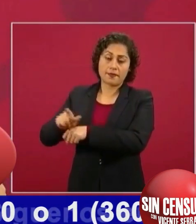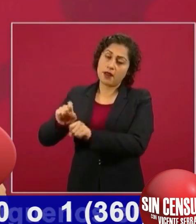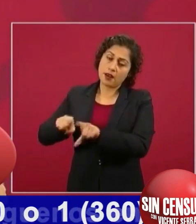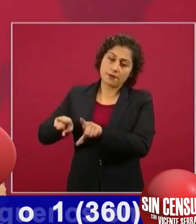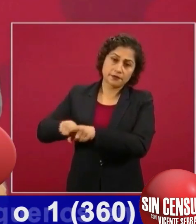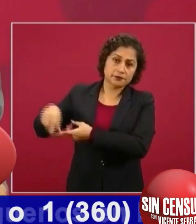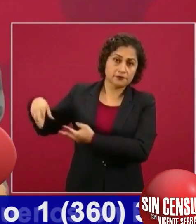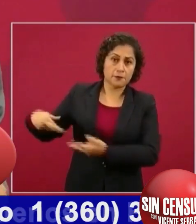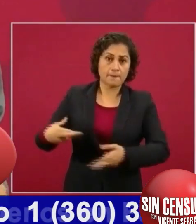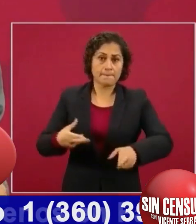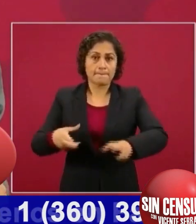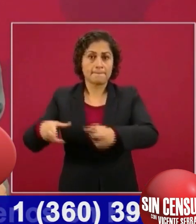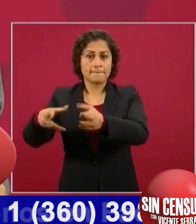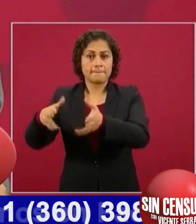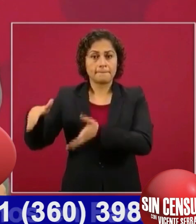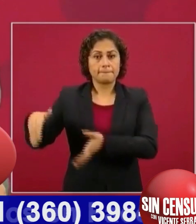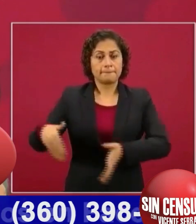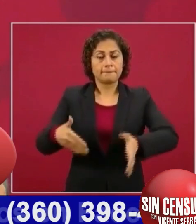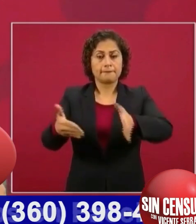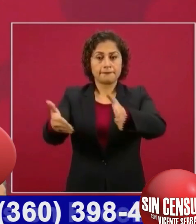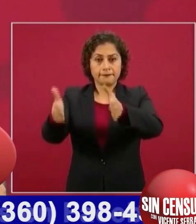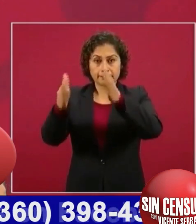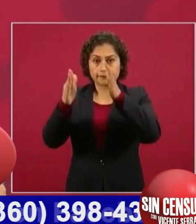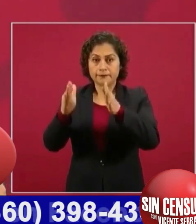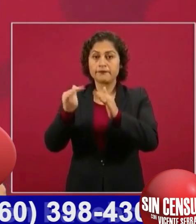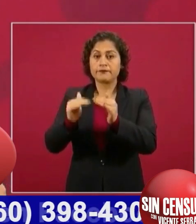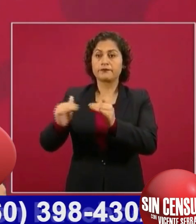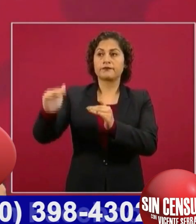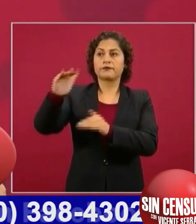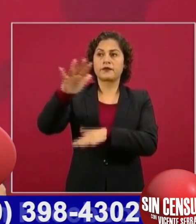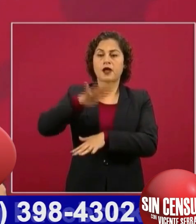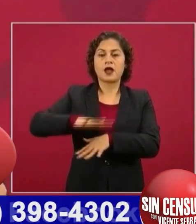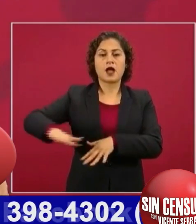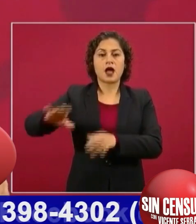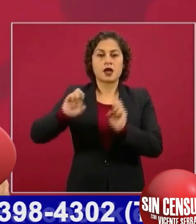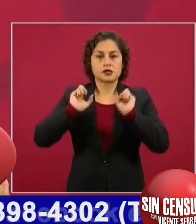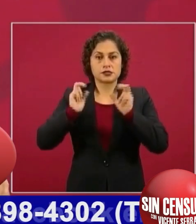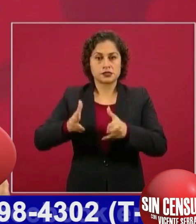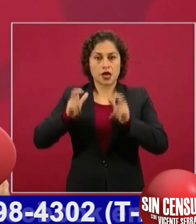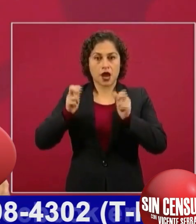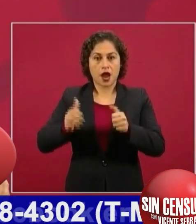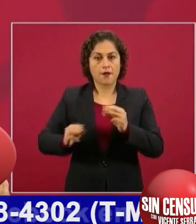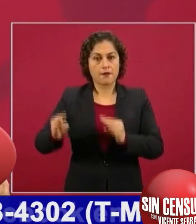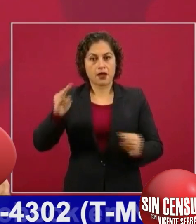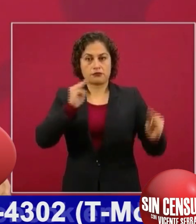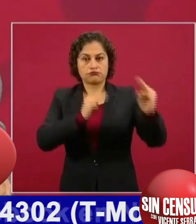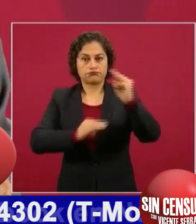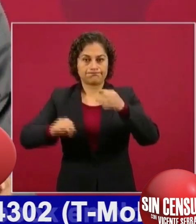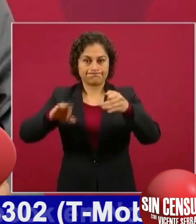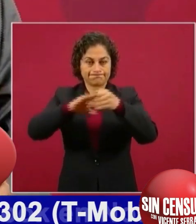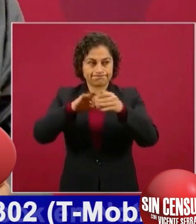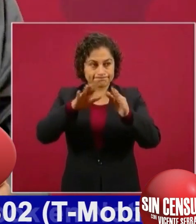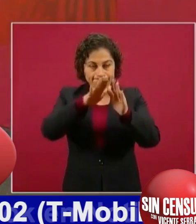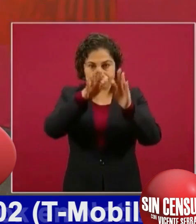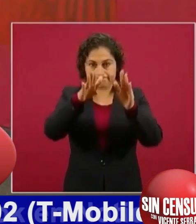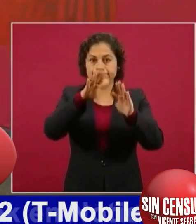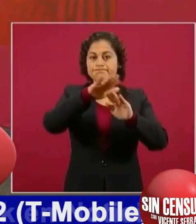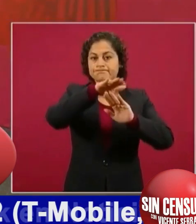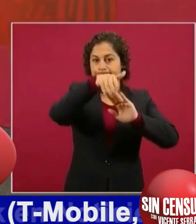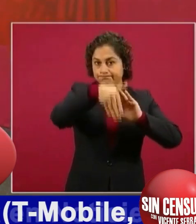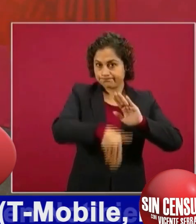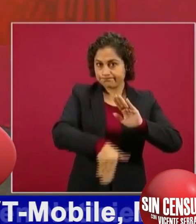tiene arriba en Chiapas, en la sierra, tiene la presa de